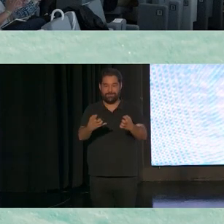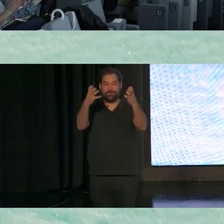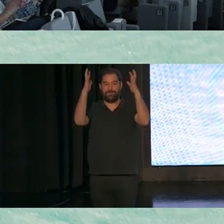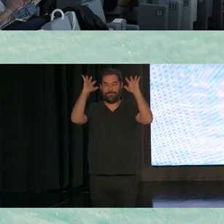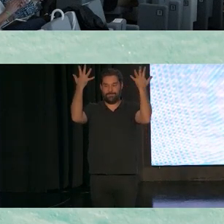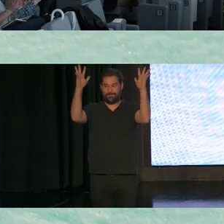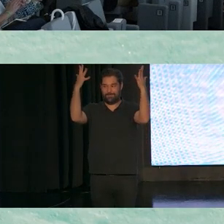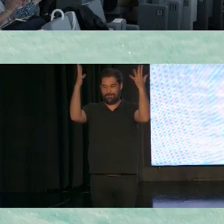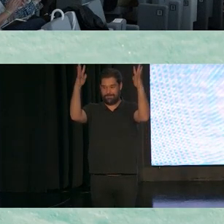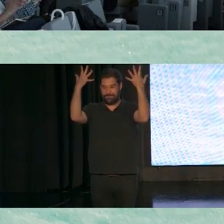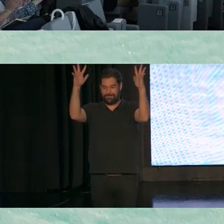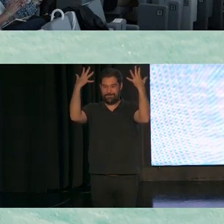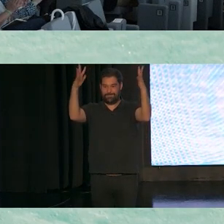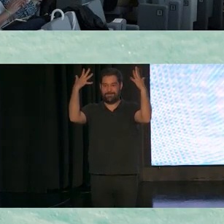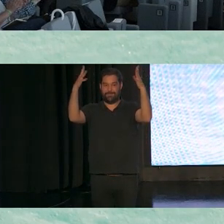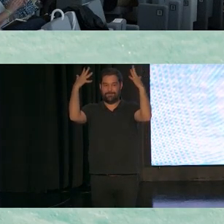también